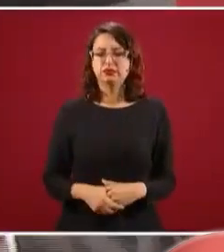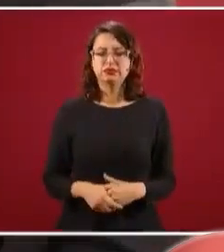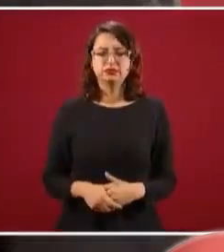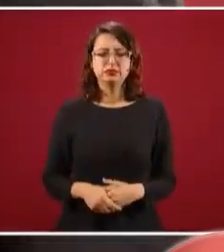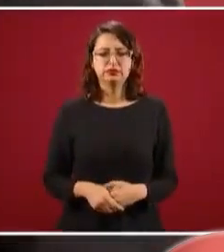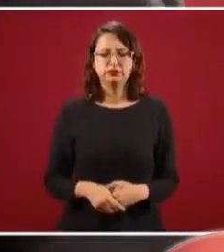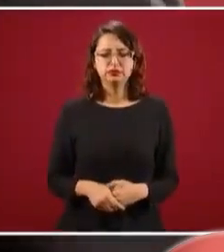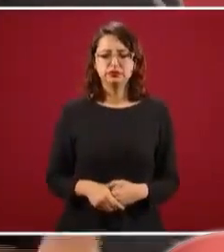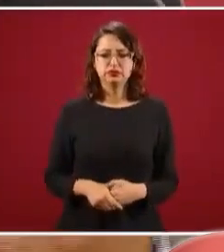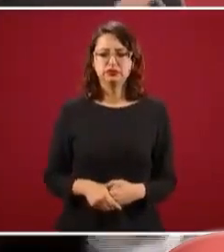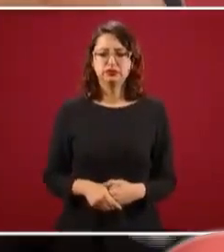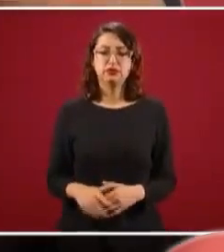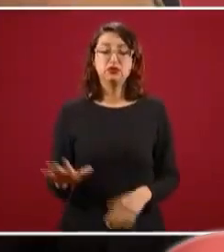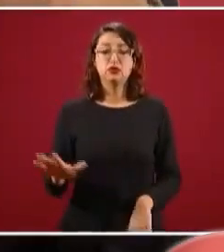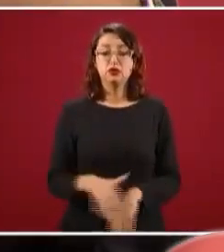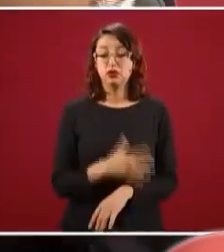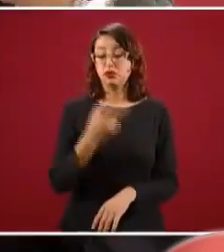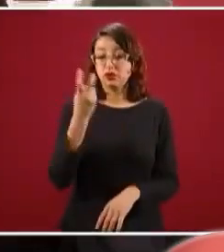Por eso